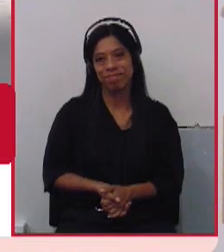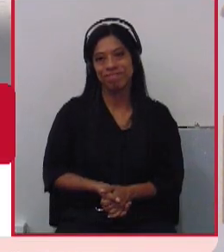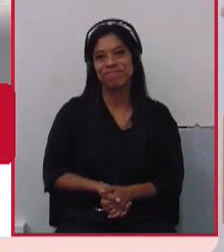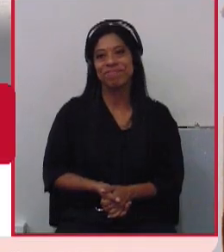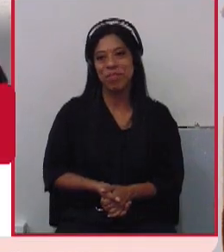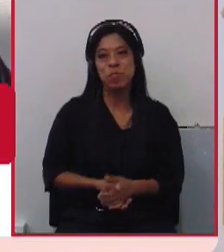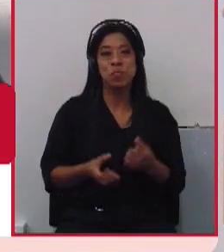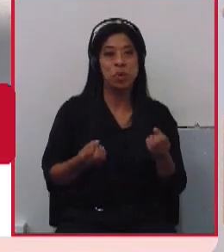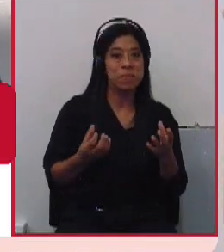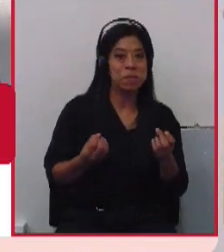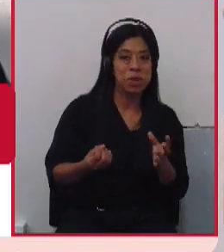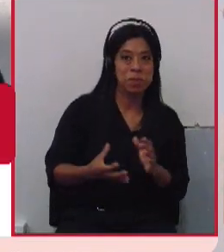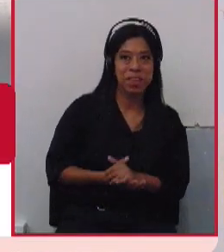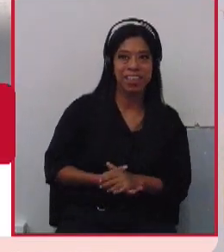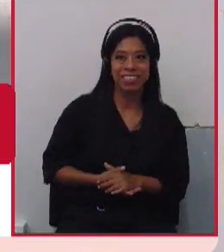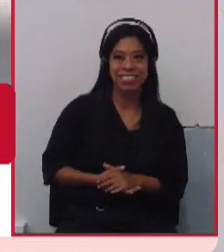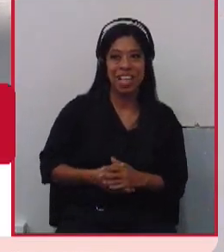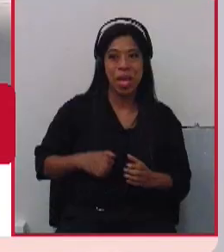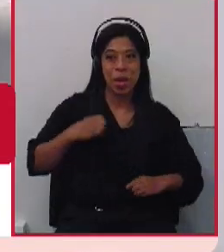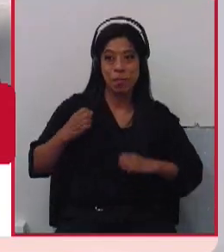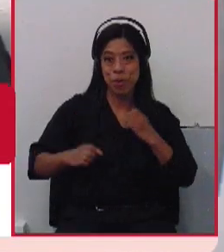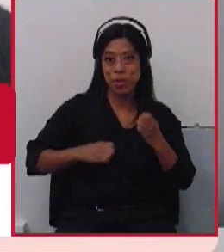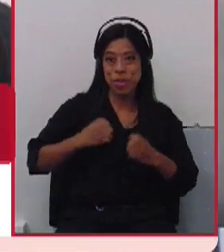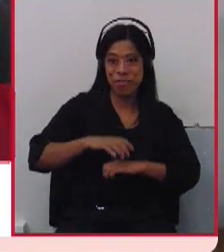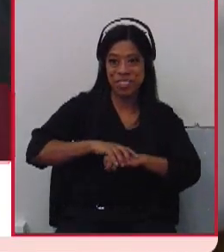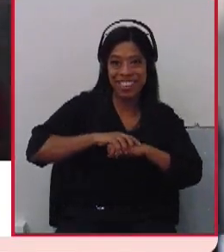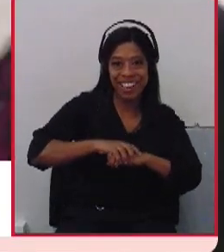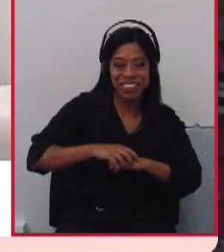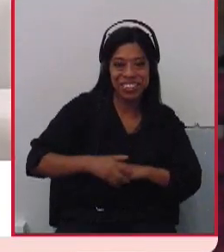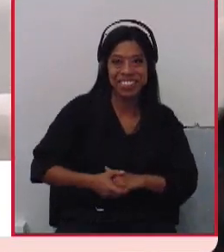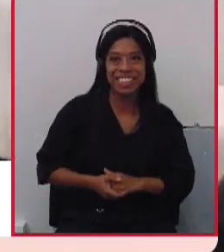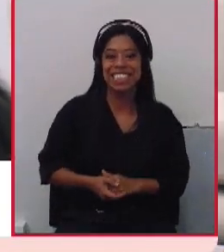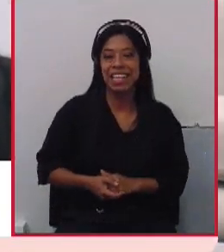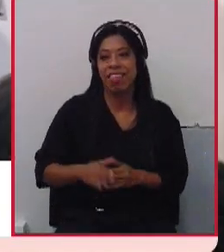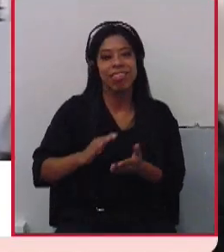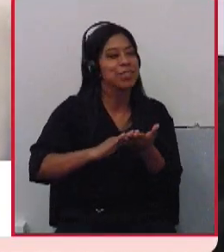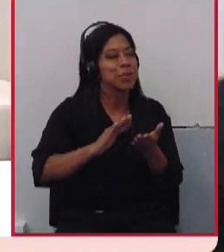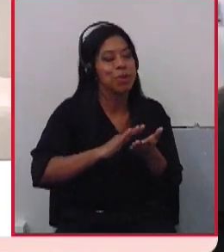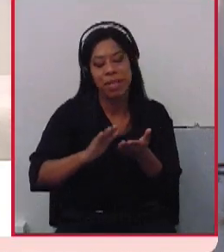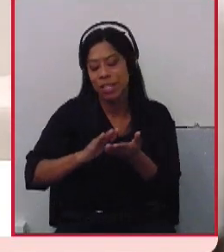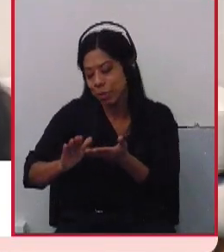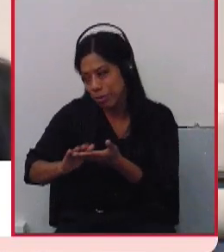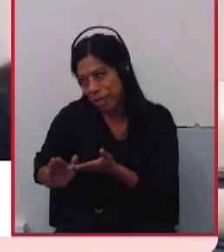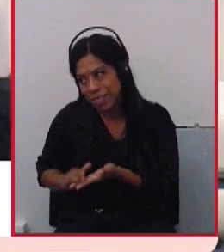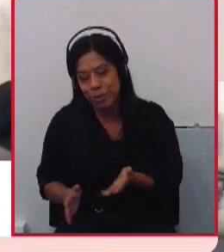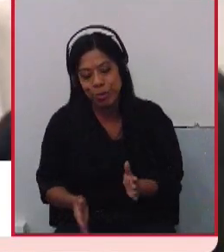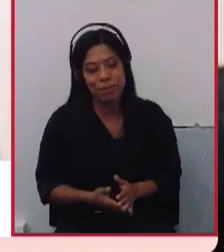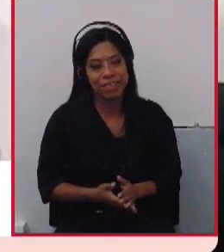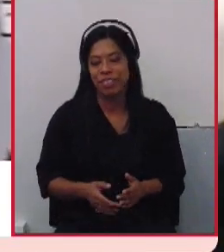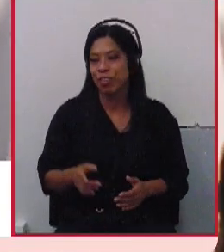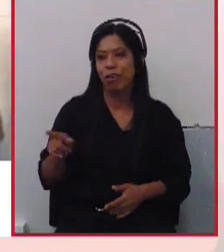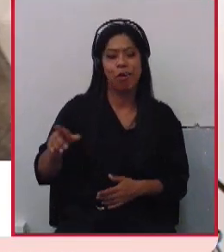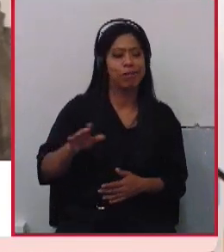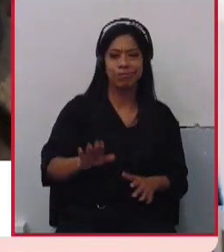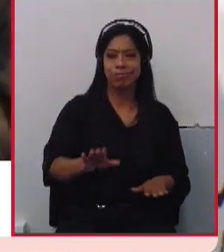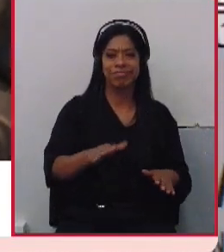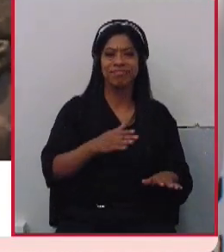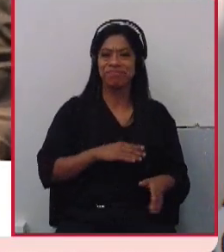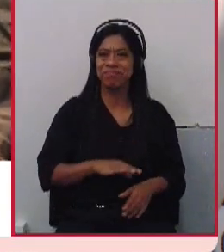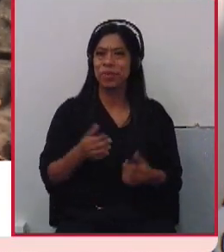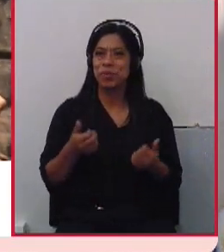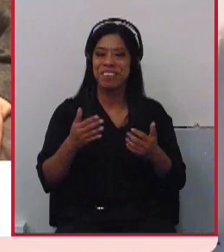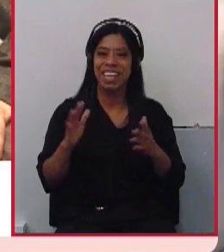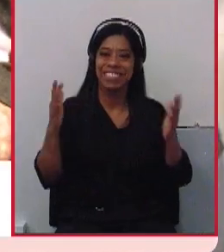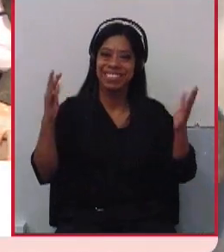Muy bien, muy bien. Emotiva. Saludo. va a disculpar. No, con mucho gusto.